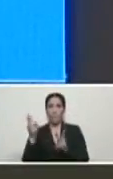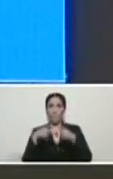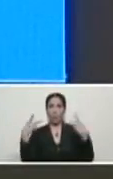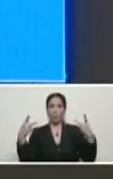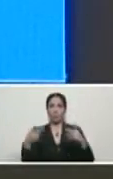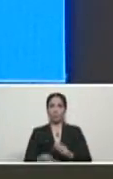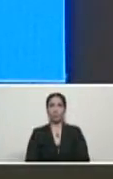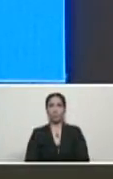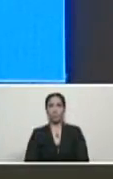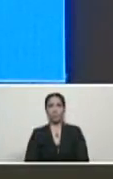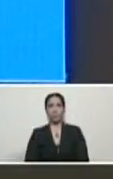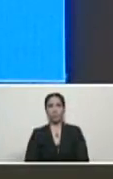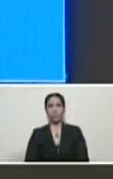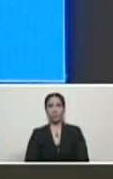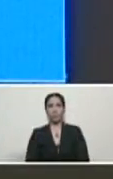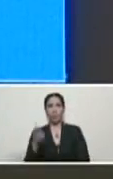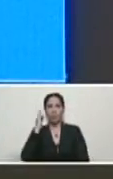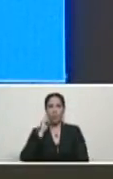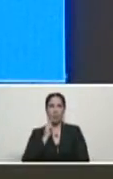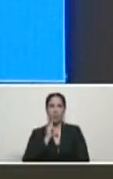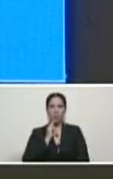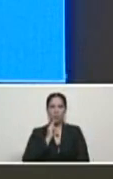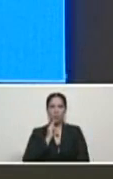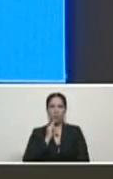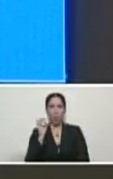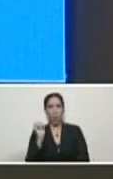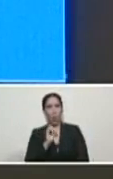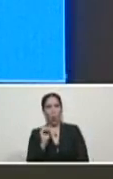titulado Bolívar, libertador o dictador,